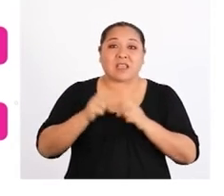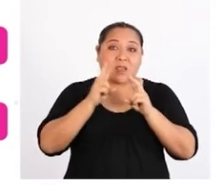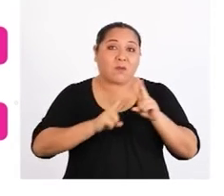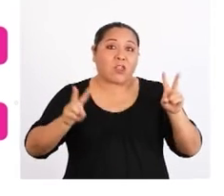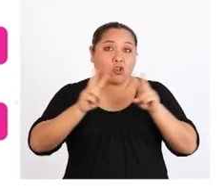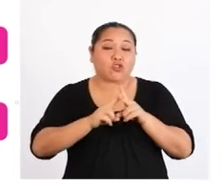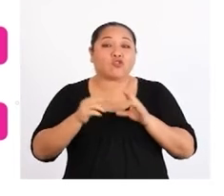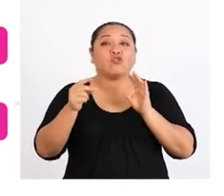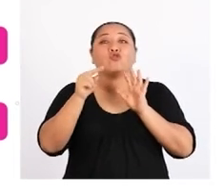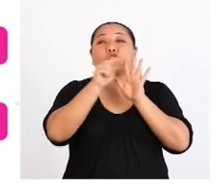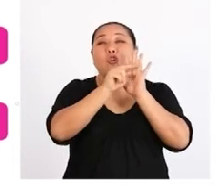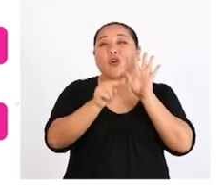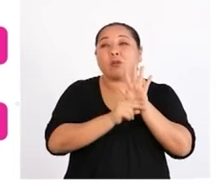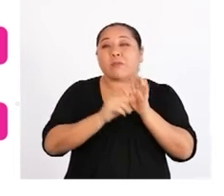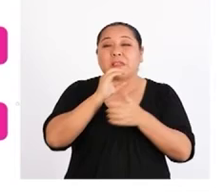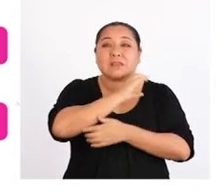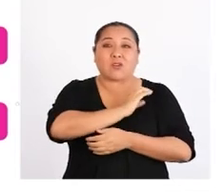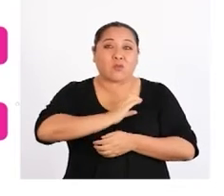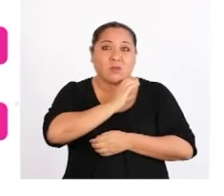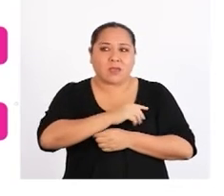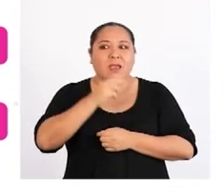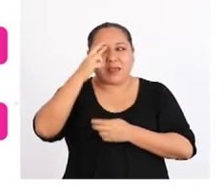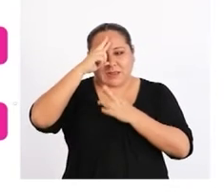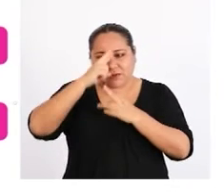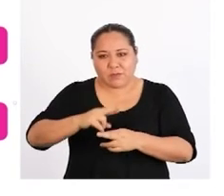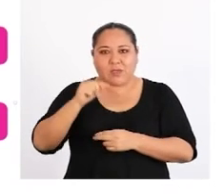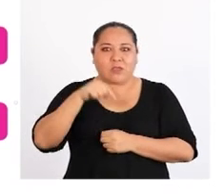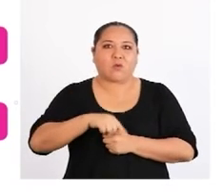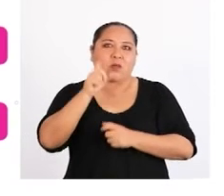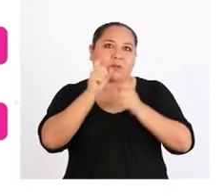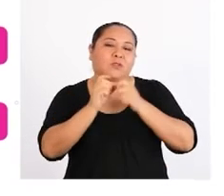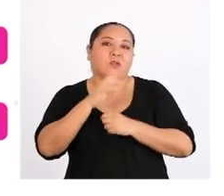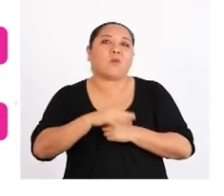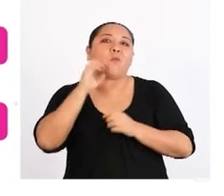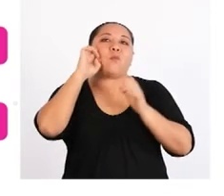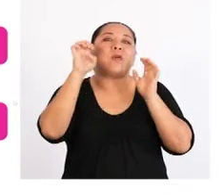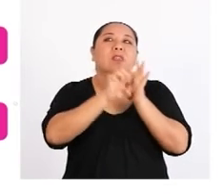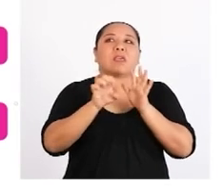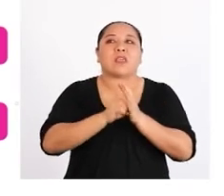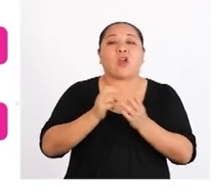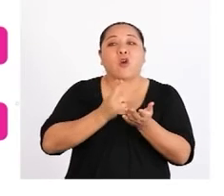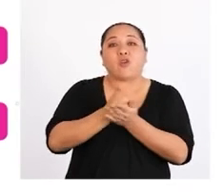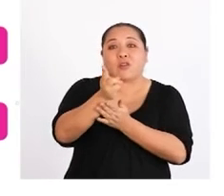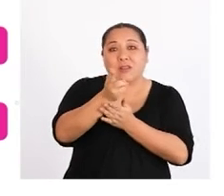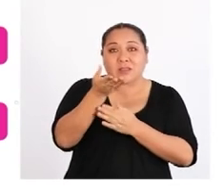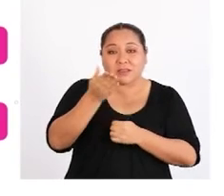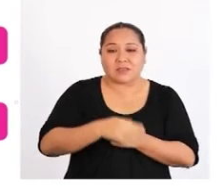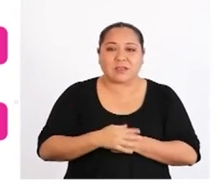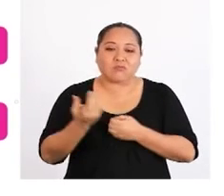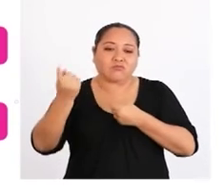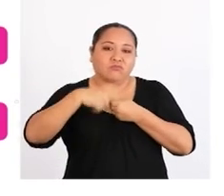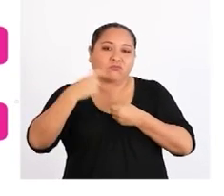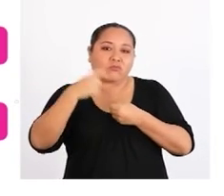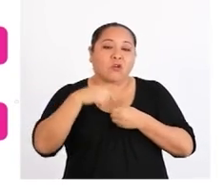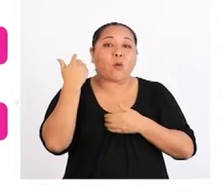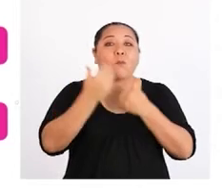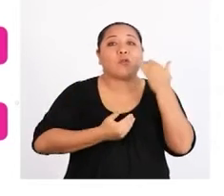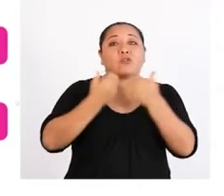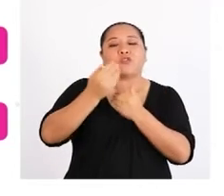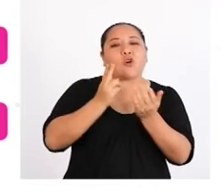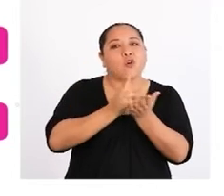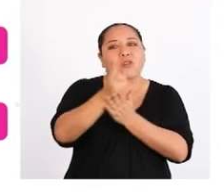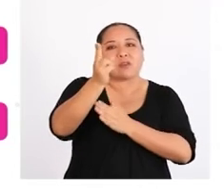normas de comportamiento que debe cumplir un orador, como, por ejemplo, la honradez, que involucra un